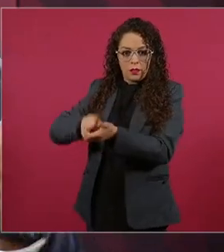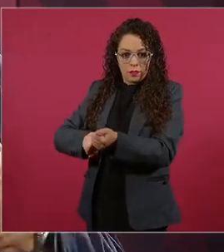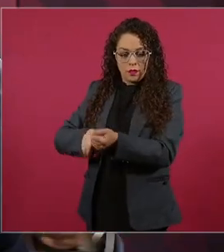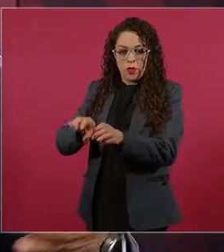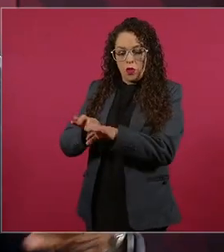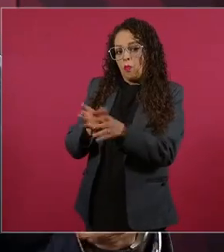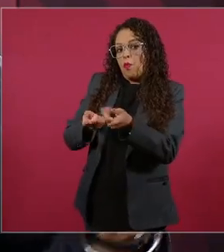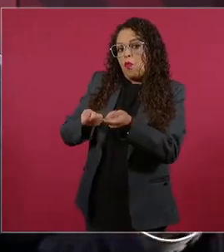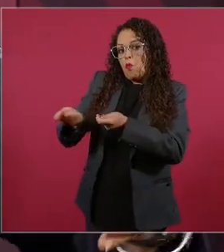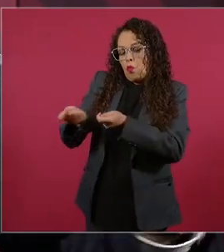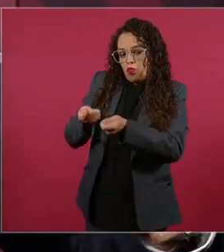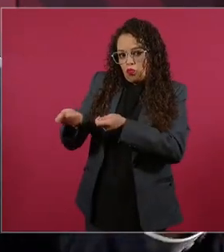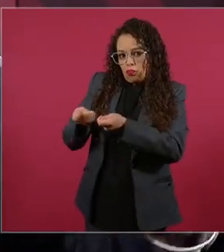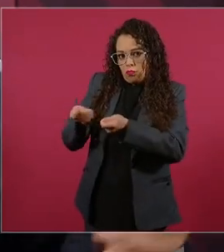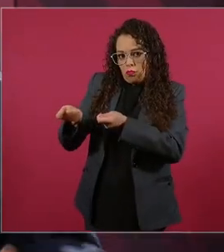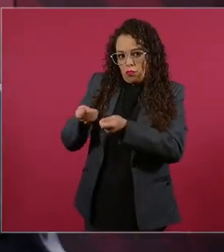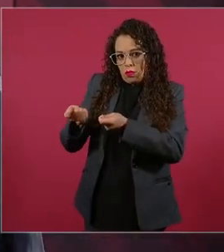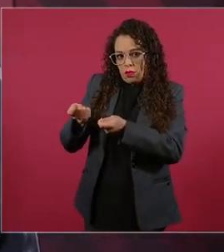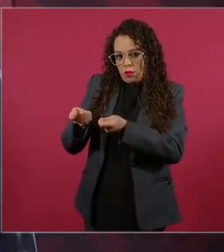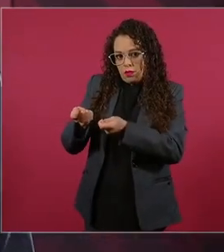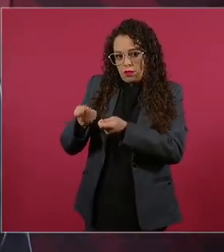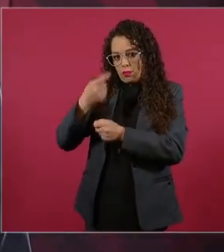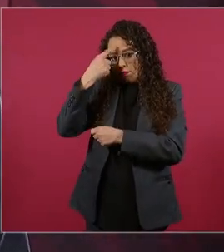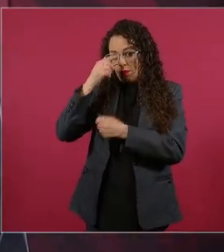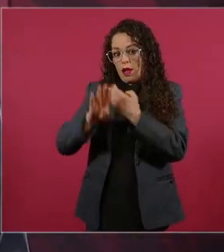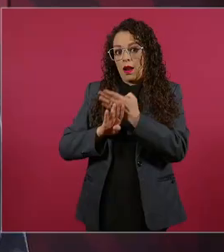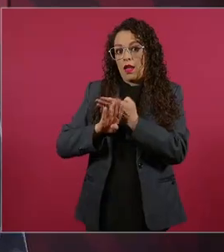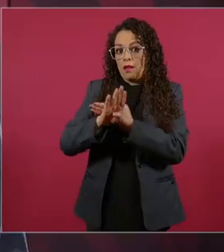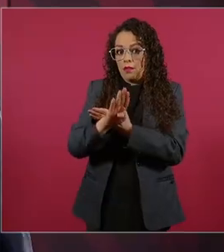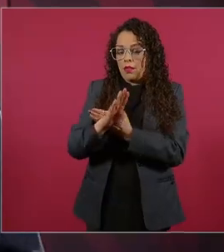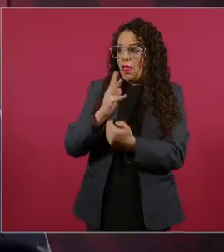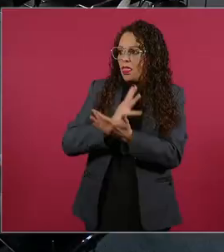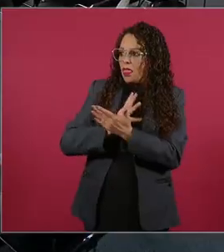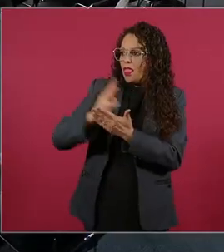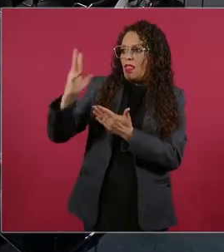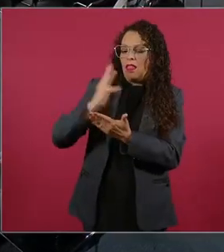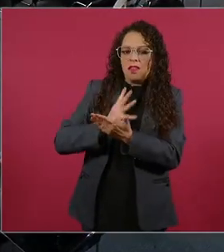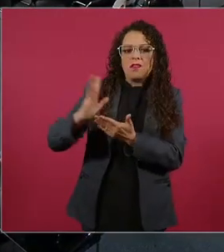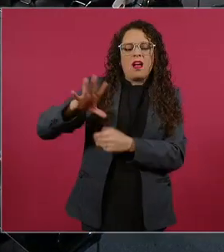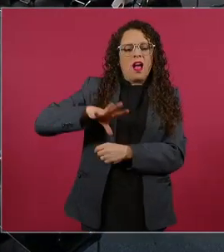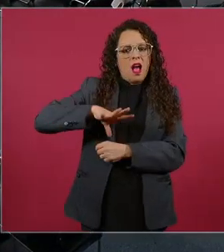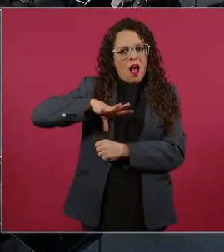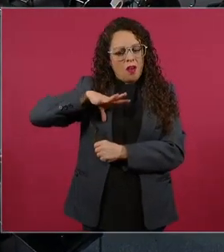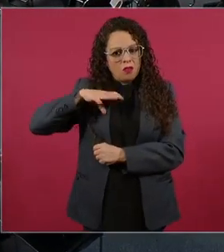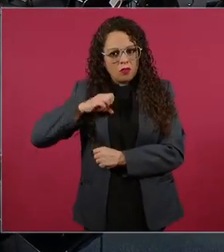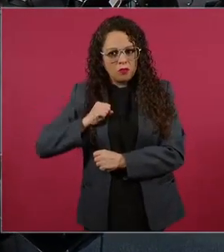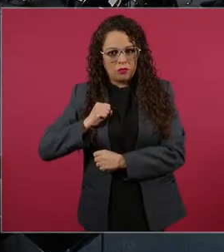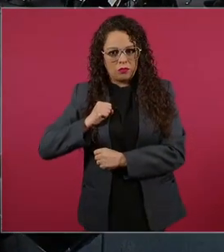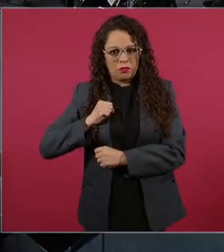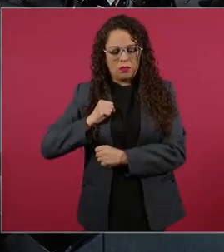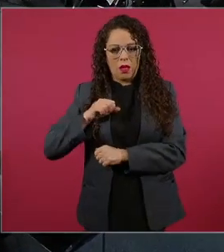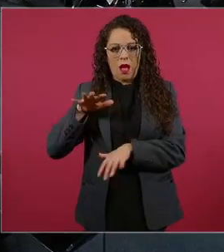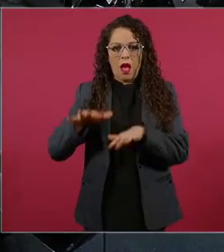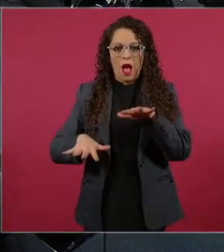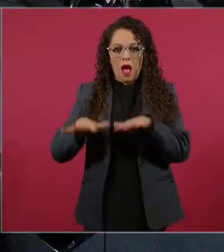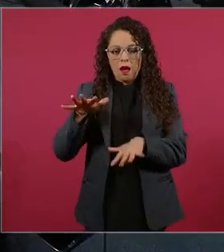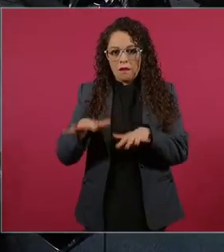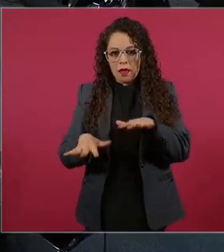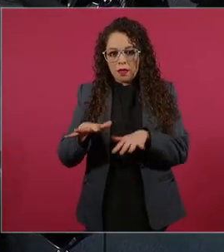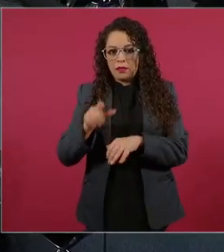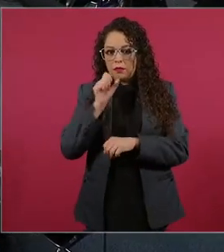controlar los excesos, ¿no?, y el abuso y la humillación